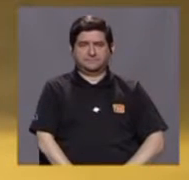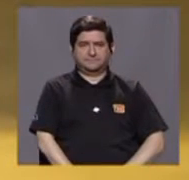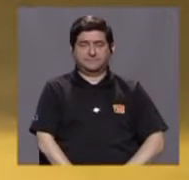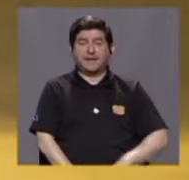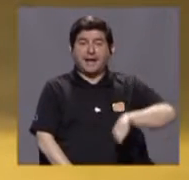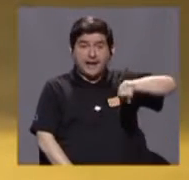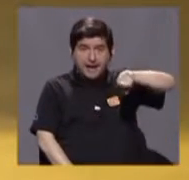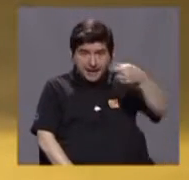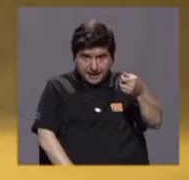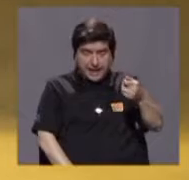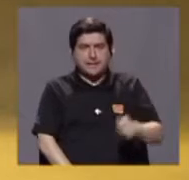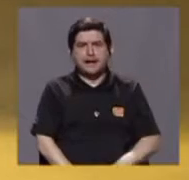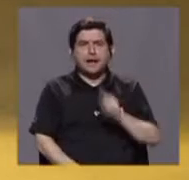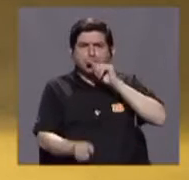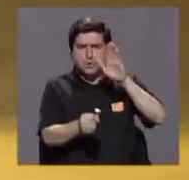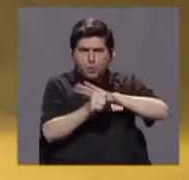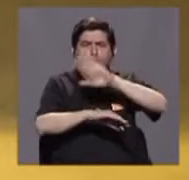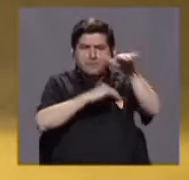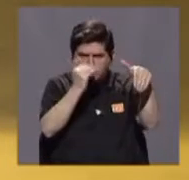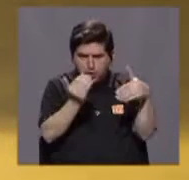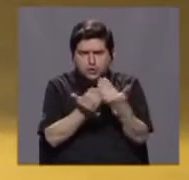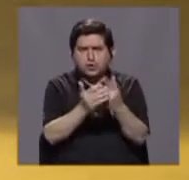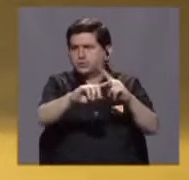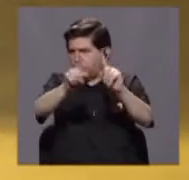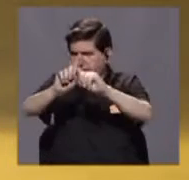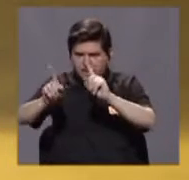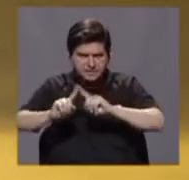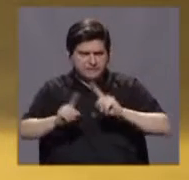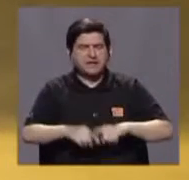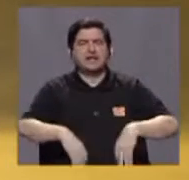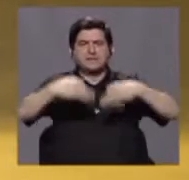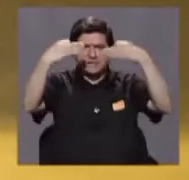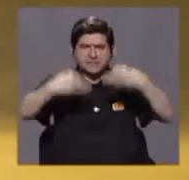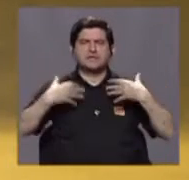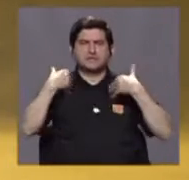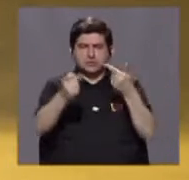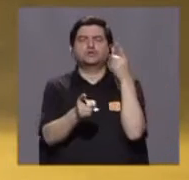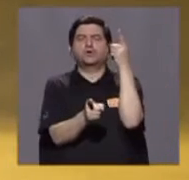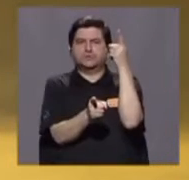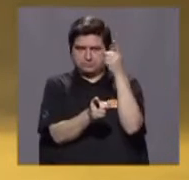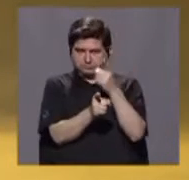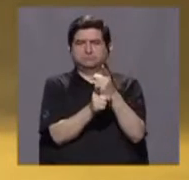el canal está siguiendo todas las medidas sanitarias correctas.